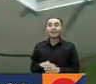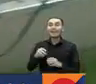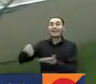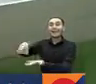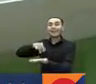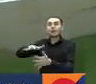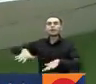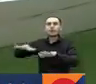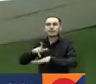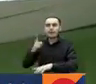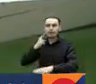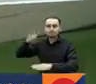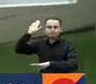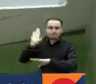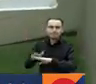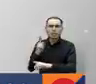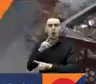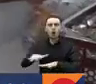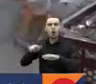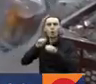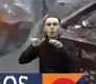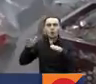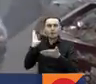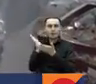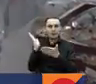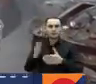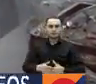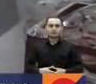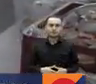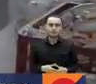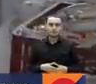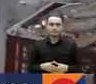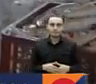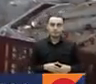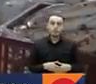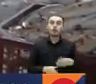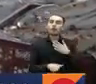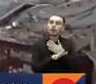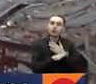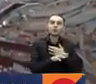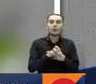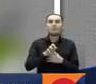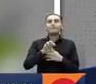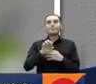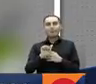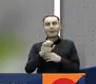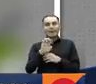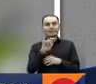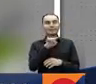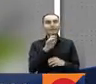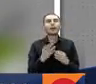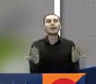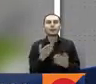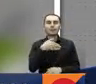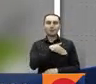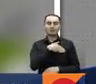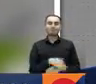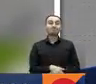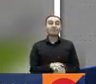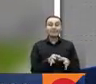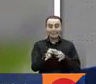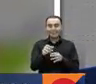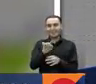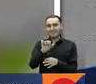fue declarada la calamidad pública. Siguen los problemas con el PAE en Bolívar. 20 niños de San Jacinto